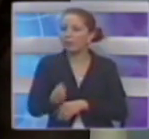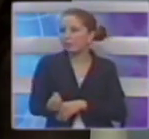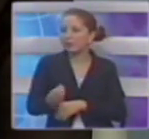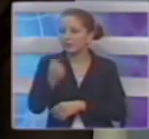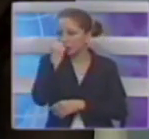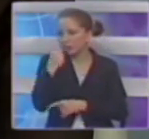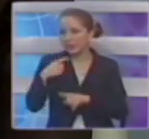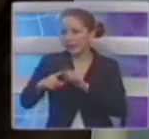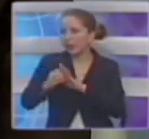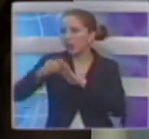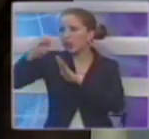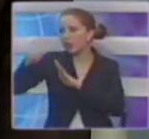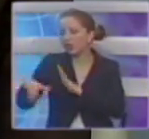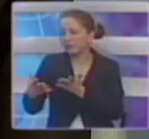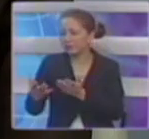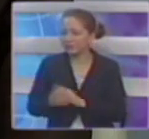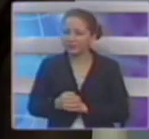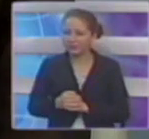me parece